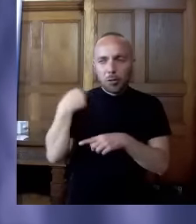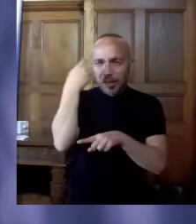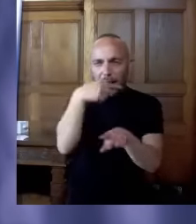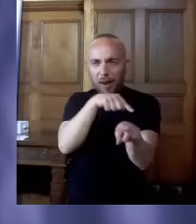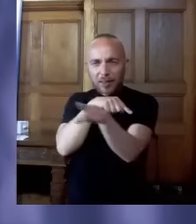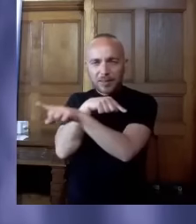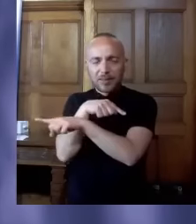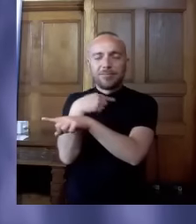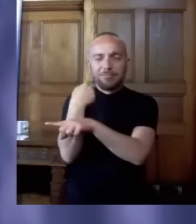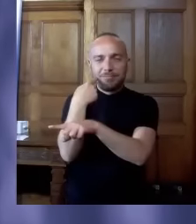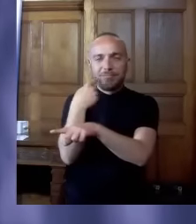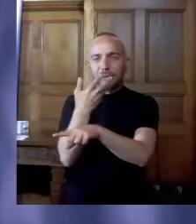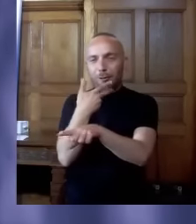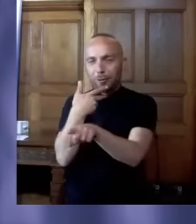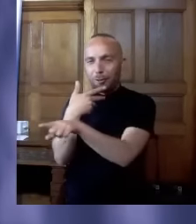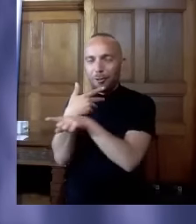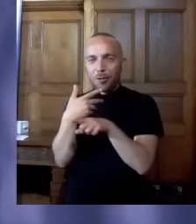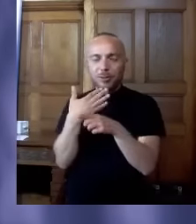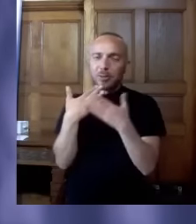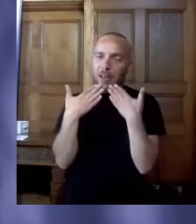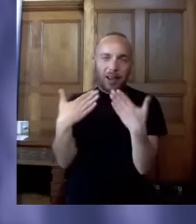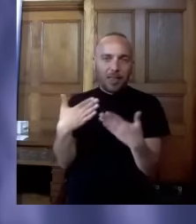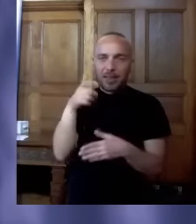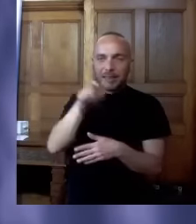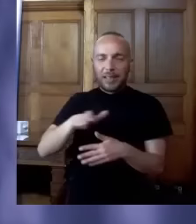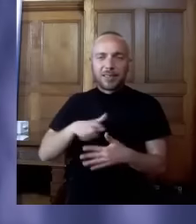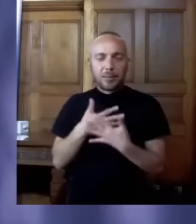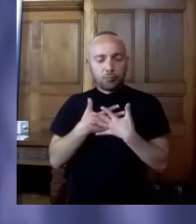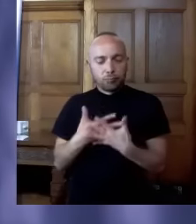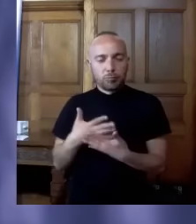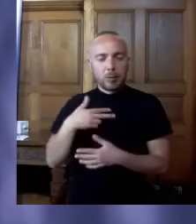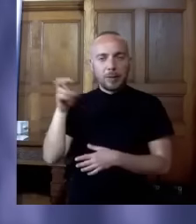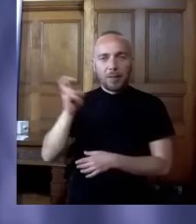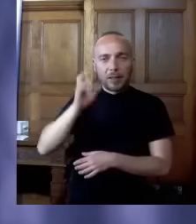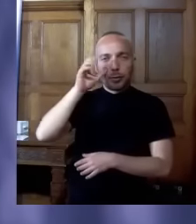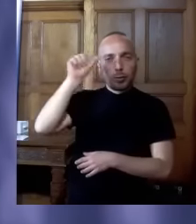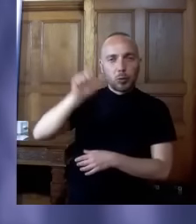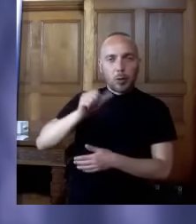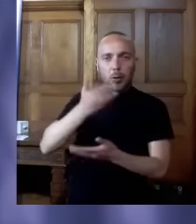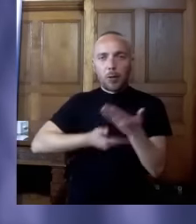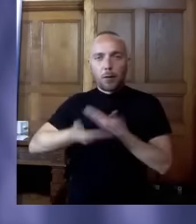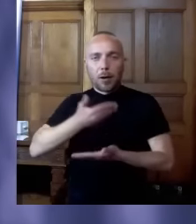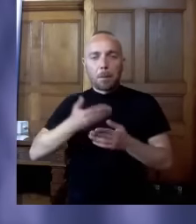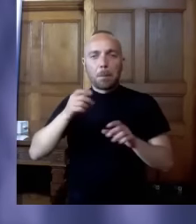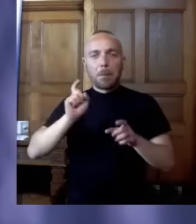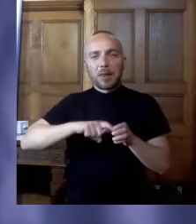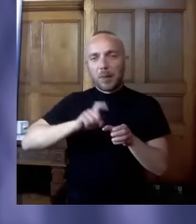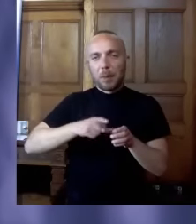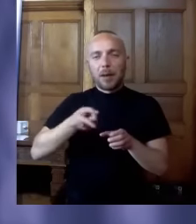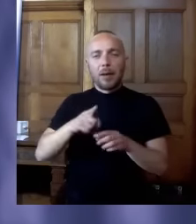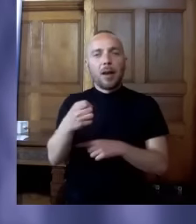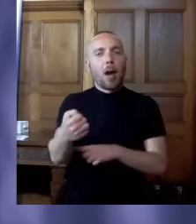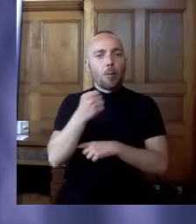campaña lo cual también es de agradecer La La La voluntad de la gente por venir por escuchar por colaborar por participar y por apoyarnos